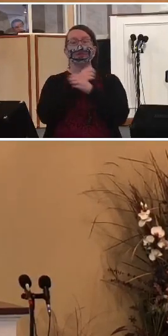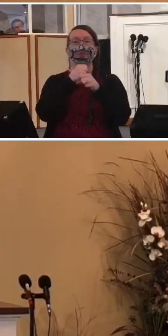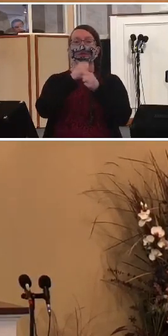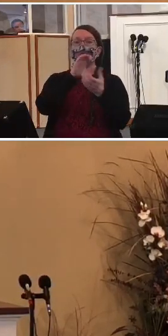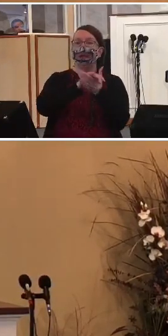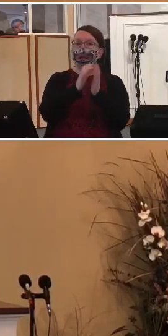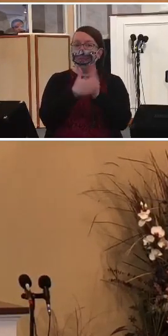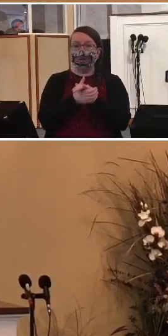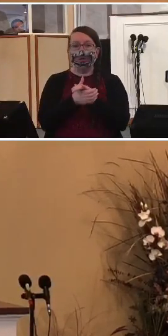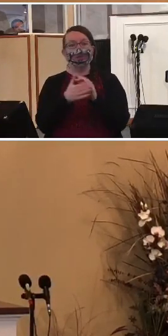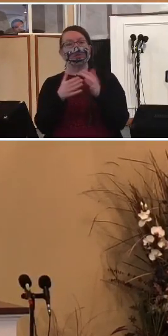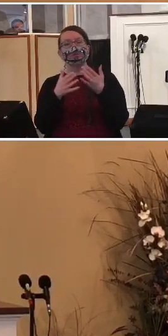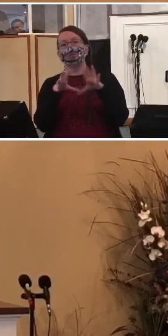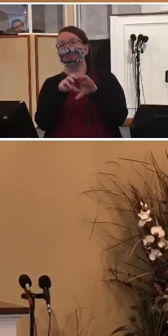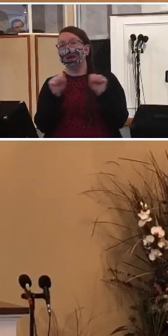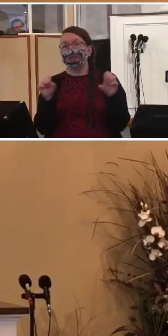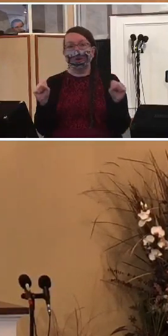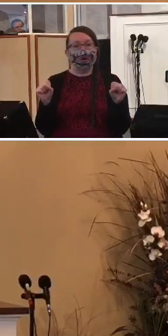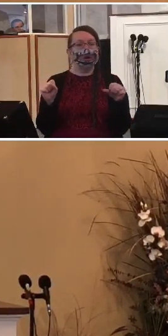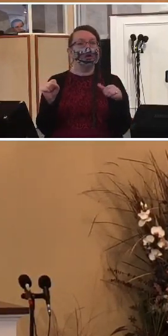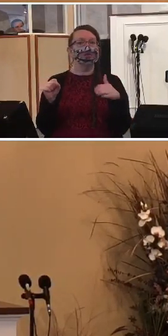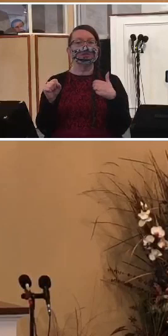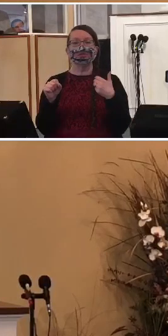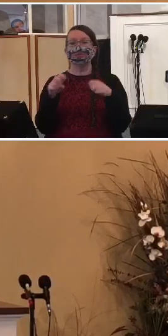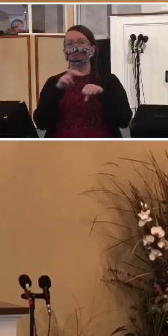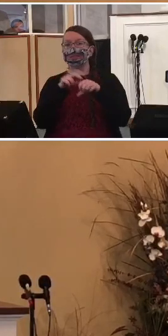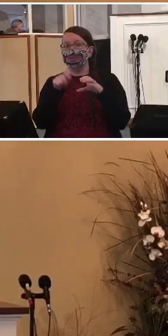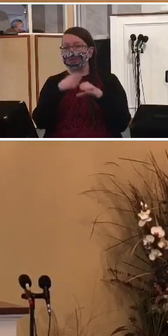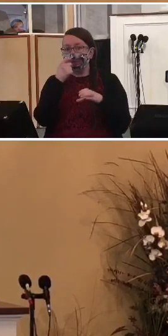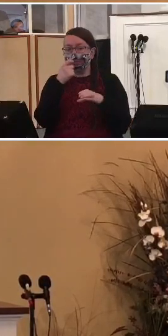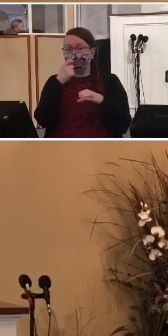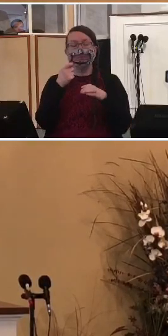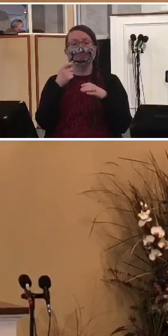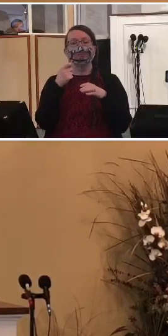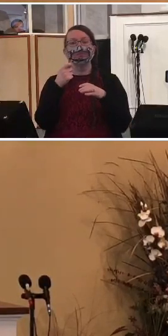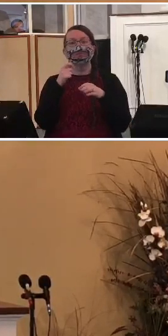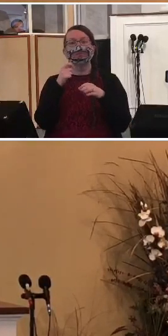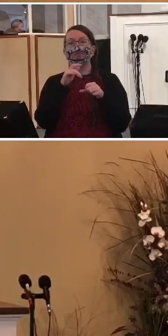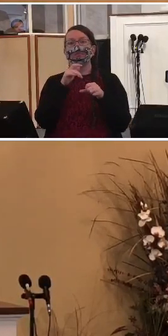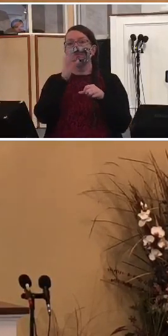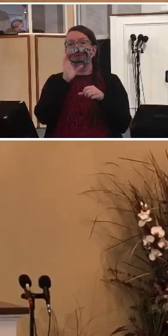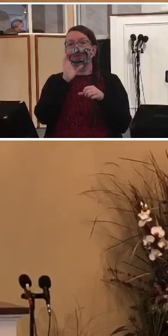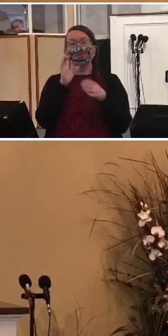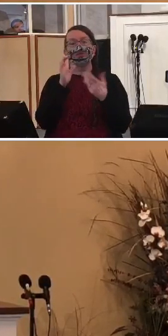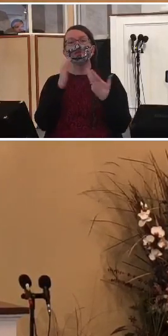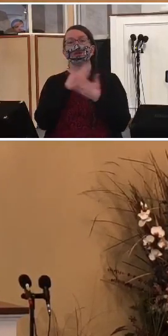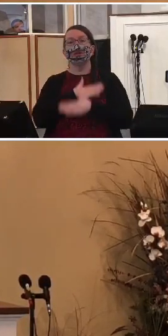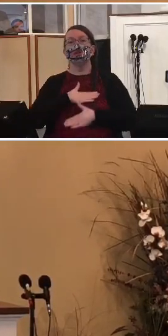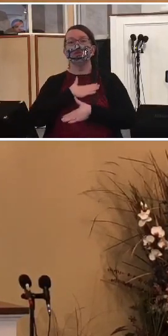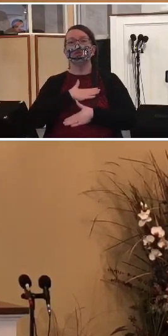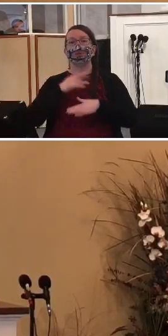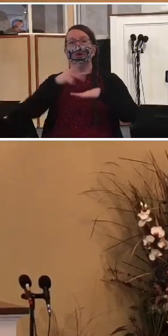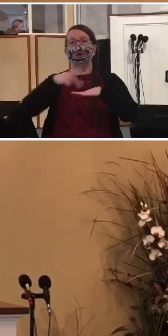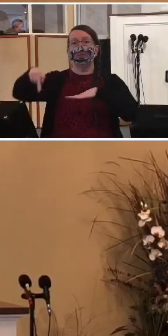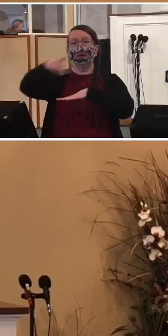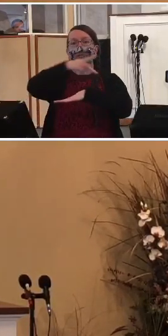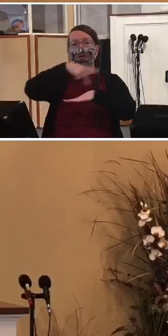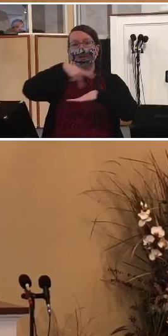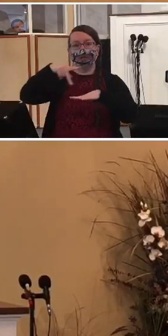cuantas hamburguesas y unos hot dogs, unas cuantas picaderas y pasar un poco de tiempo en la propiedad. Ha